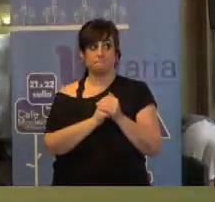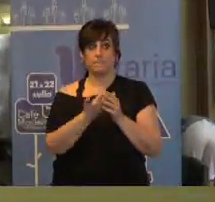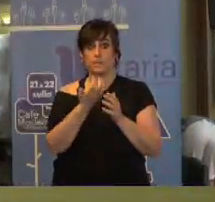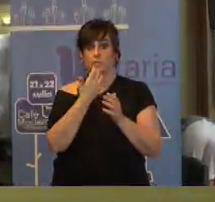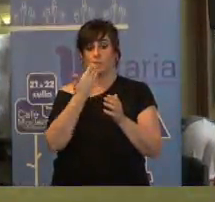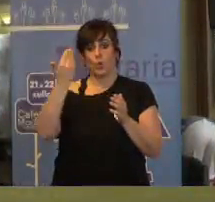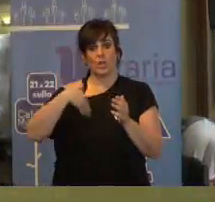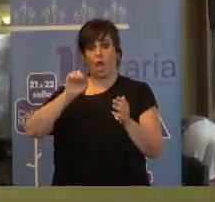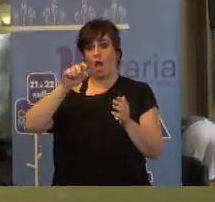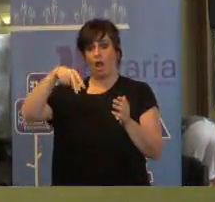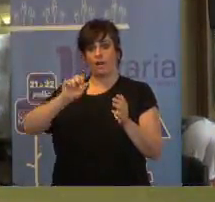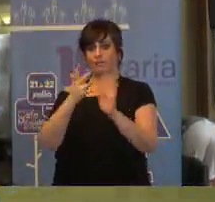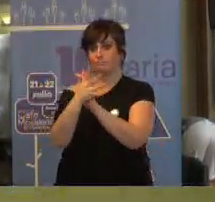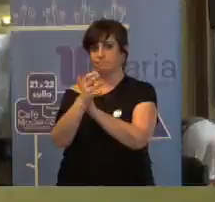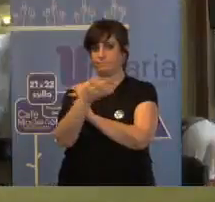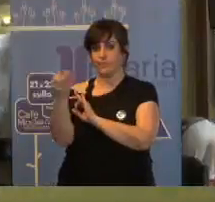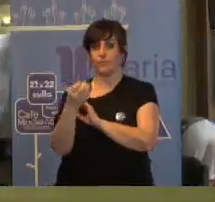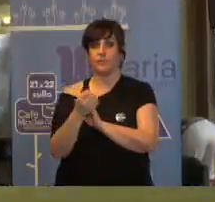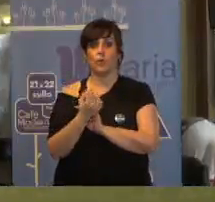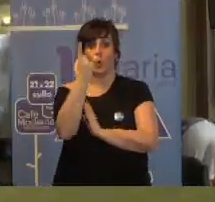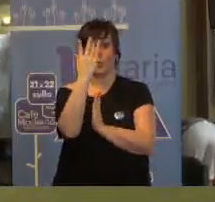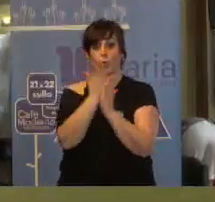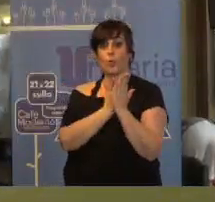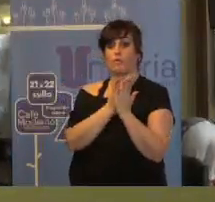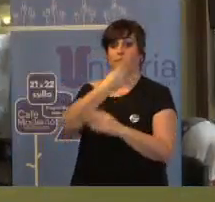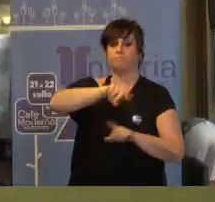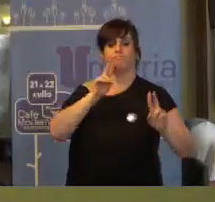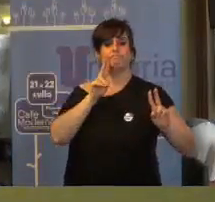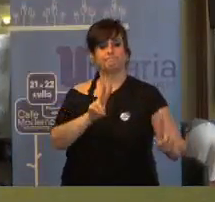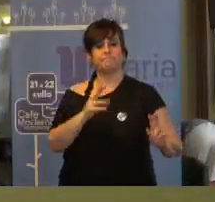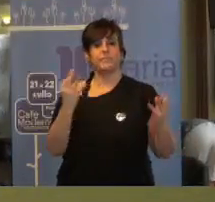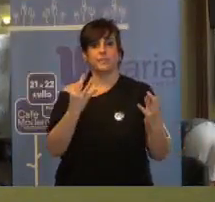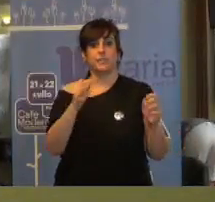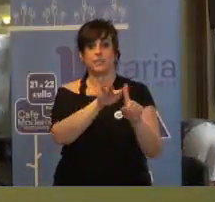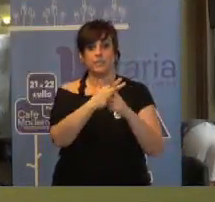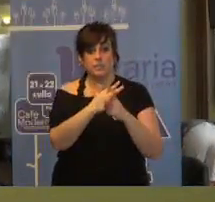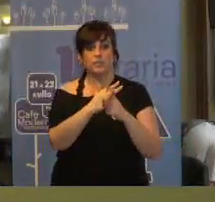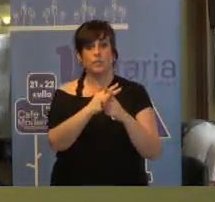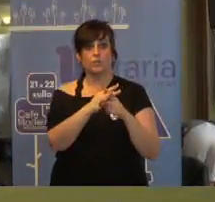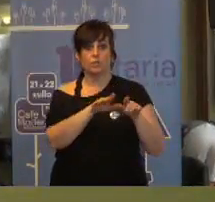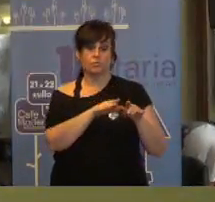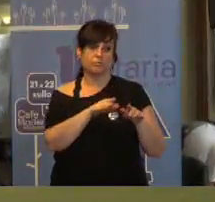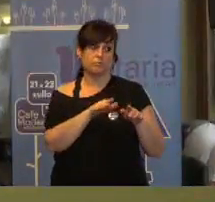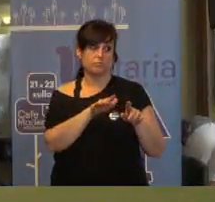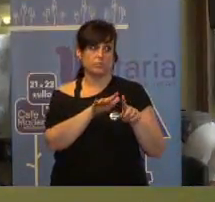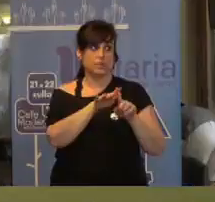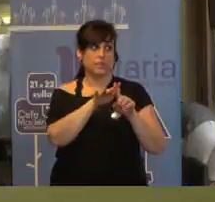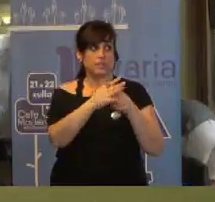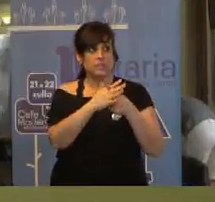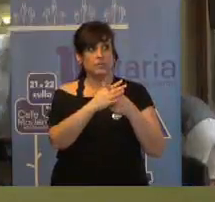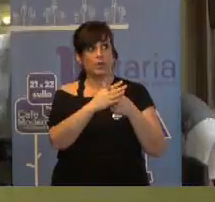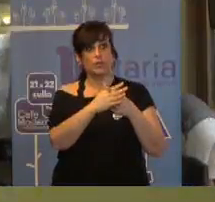Ana. Onde, por unha banda, vemos a situación de volatilidade